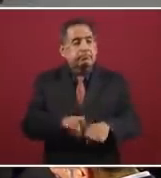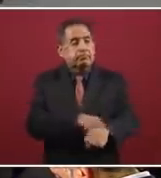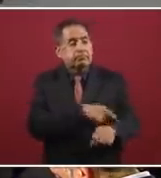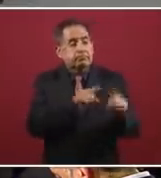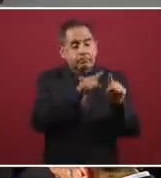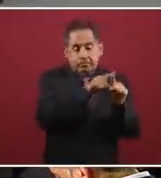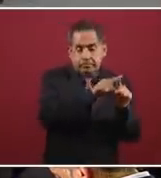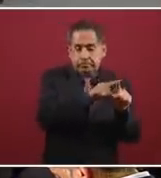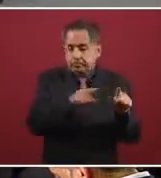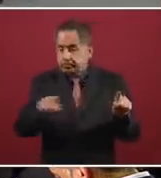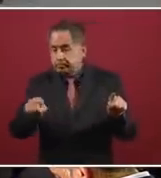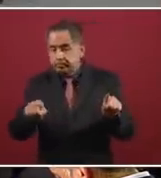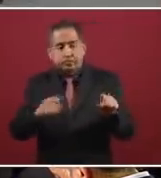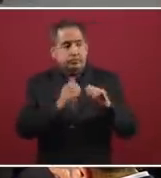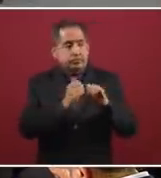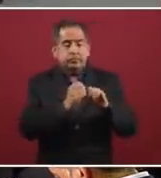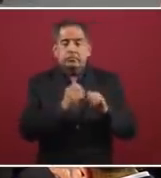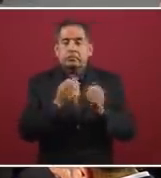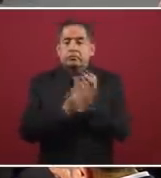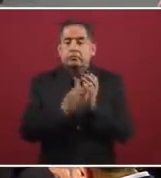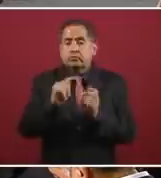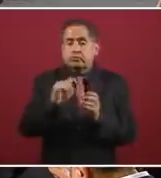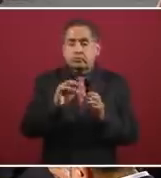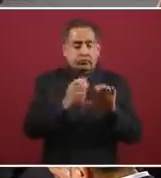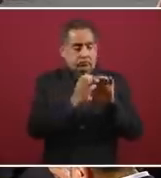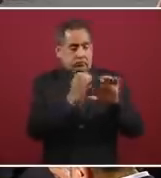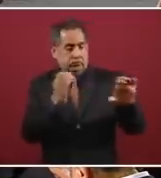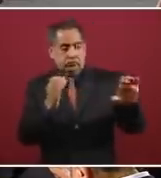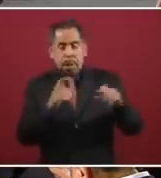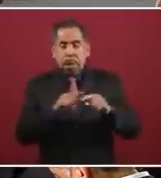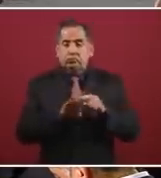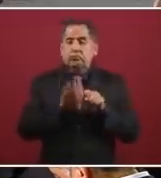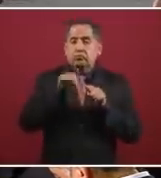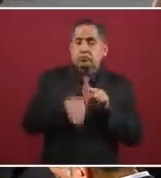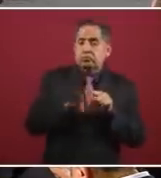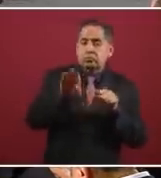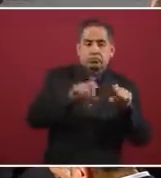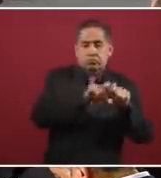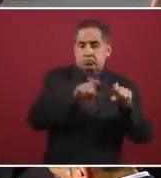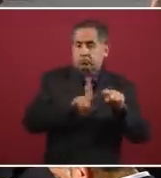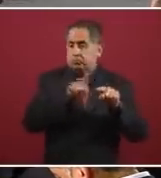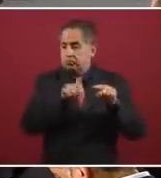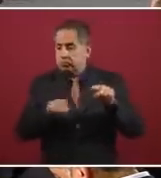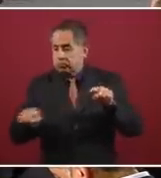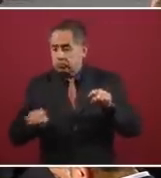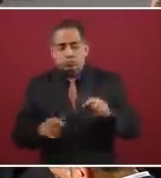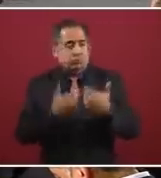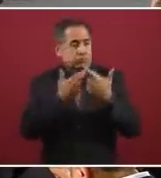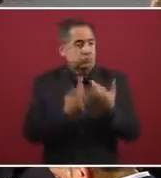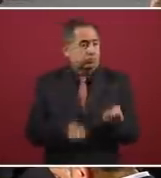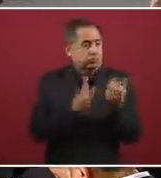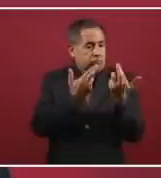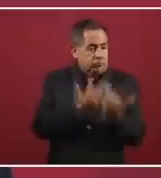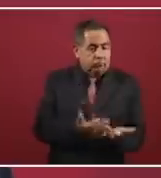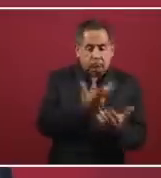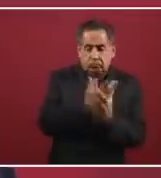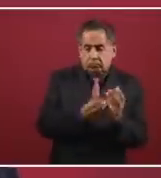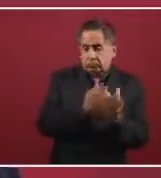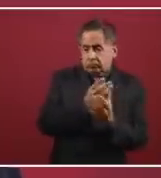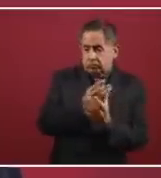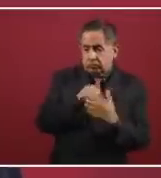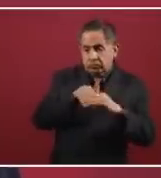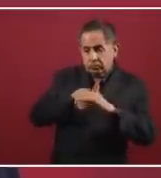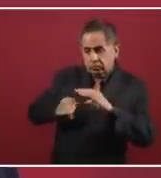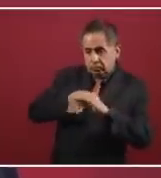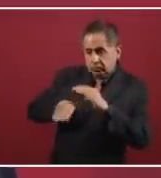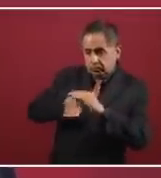los diámetros de los tubos, de la orografía de los terrenos y del volumen al final que se mueve en cada uno de